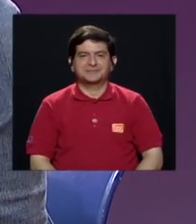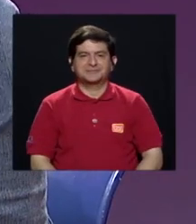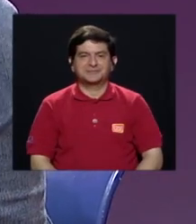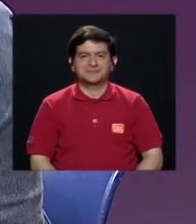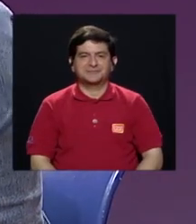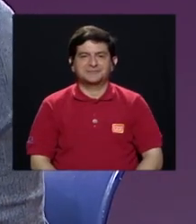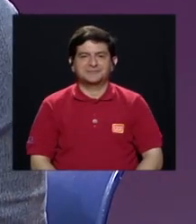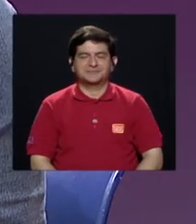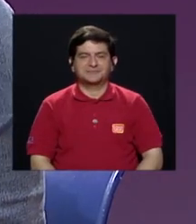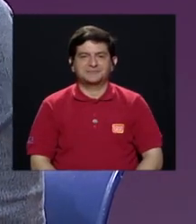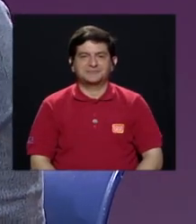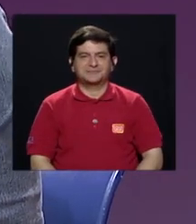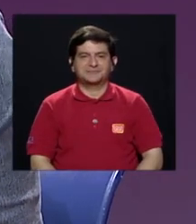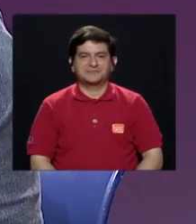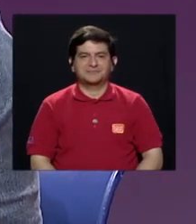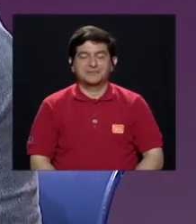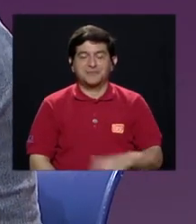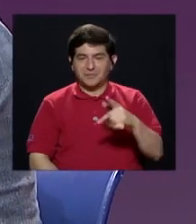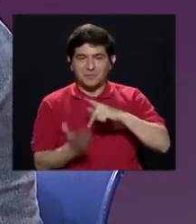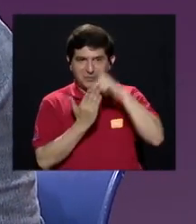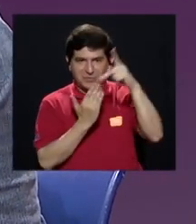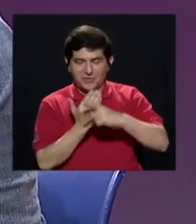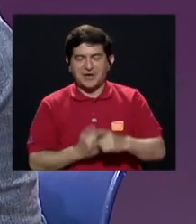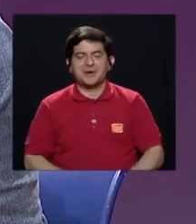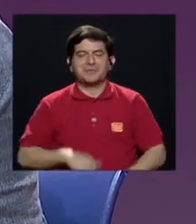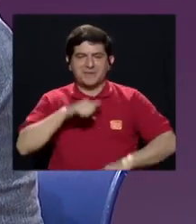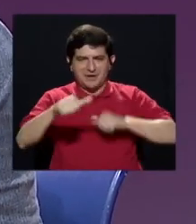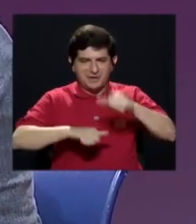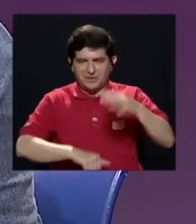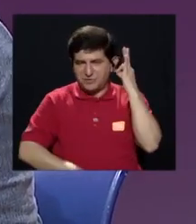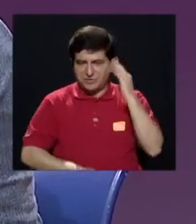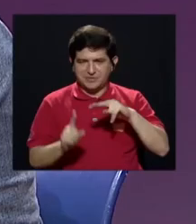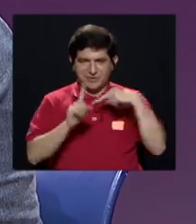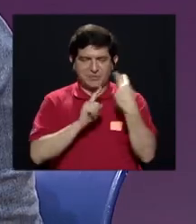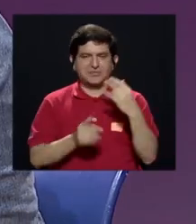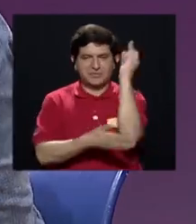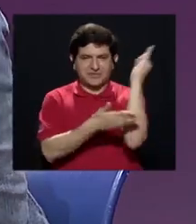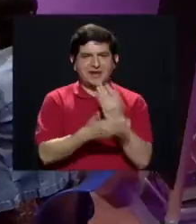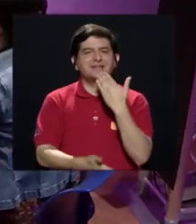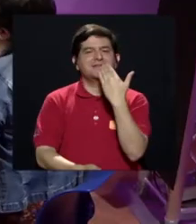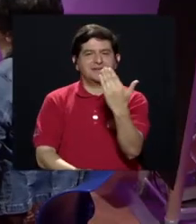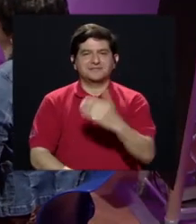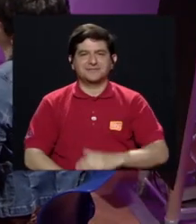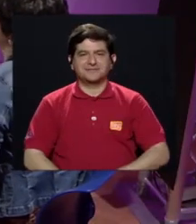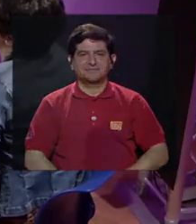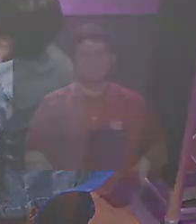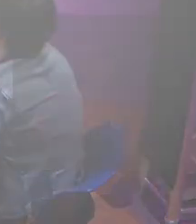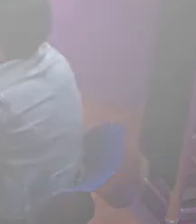un programa de feminismo, una mirada desde el arte. Muchas gracias.